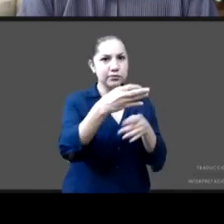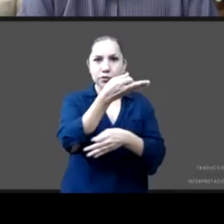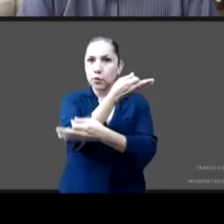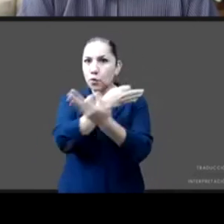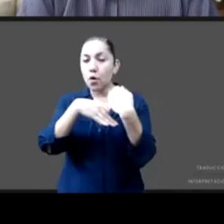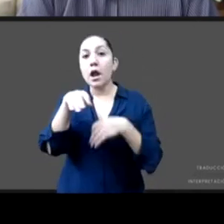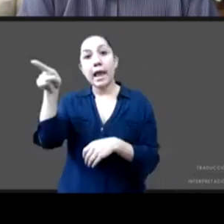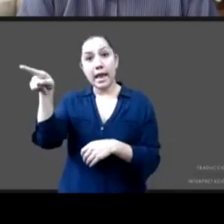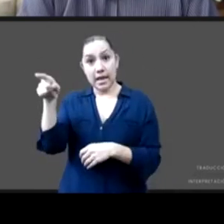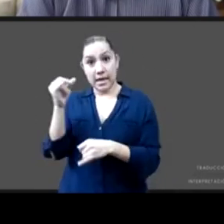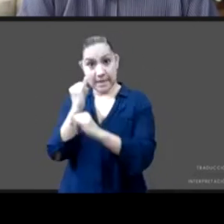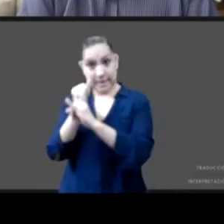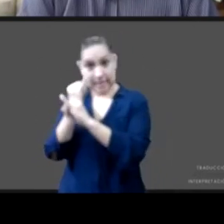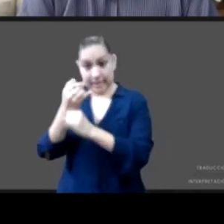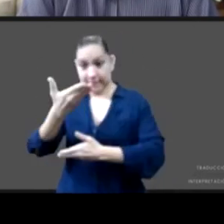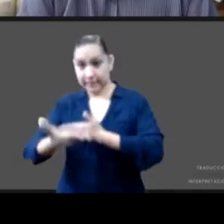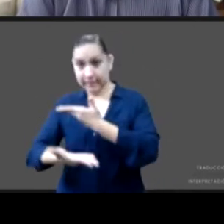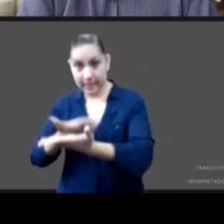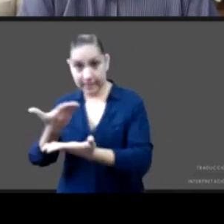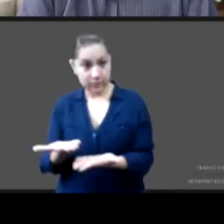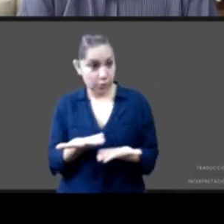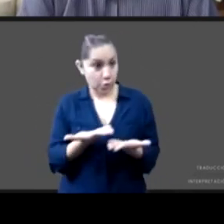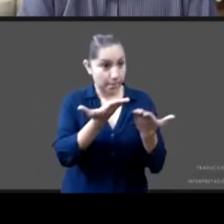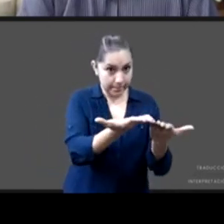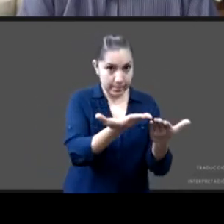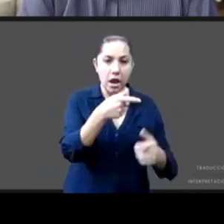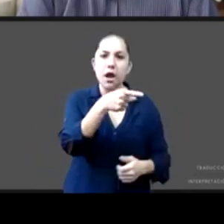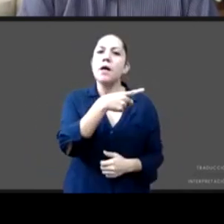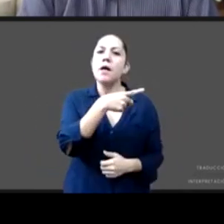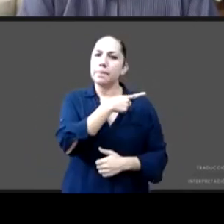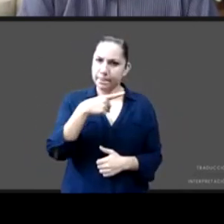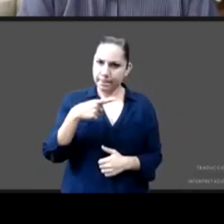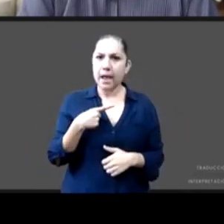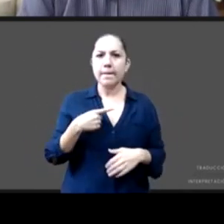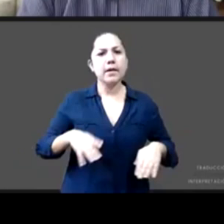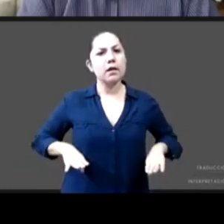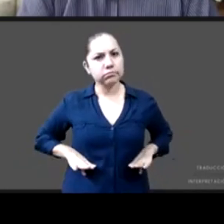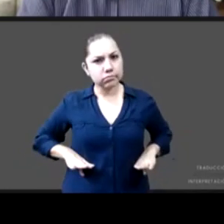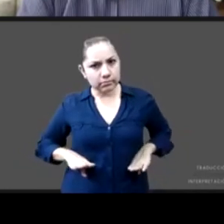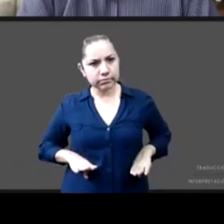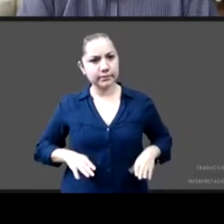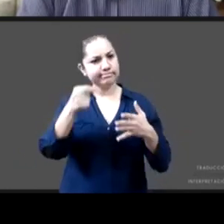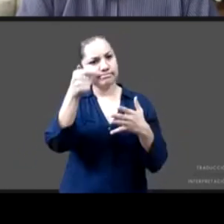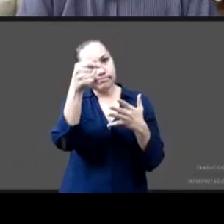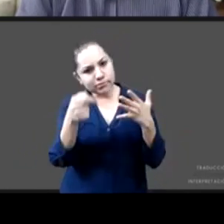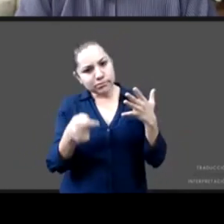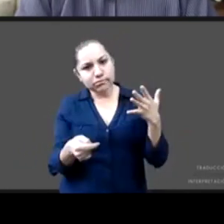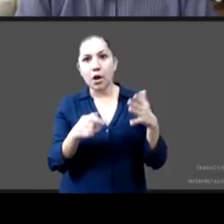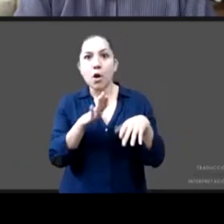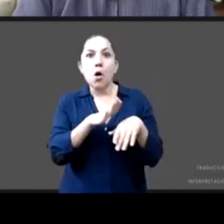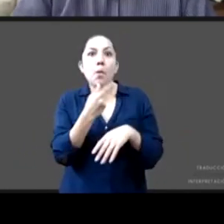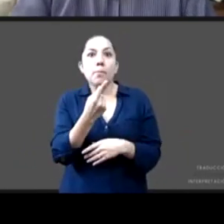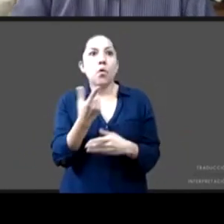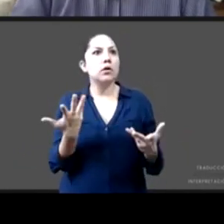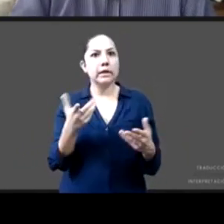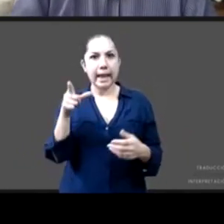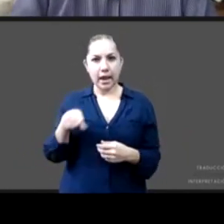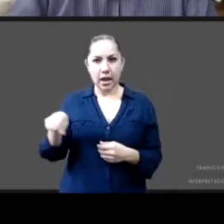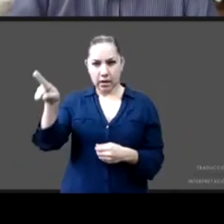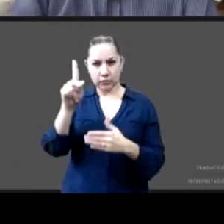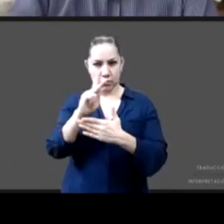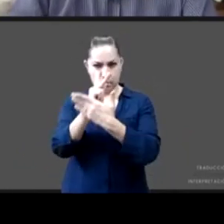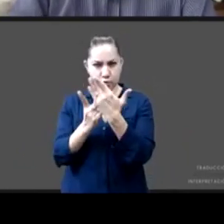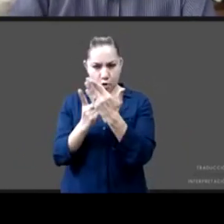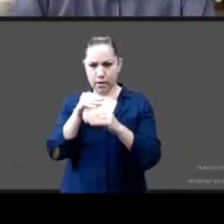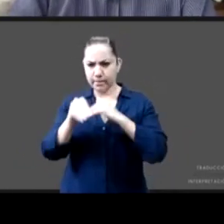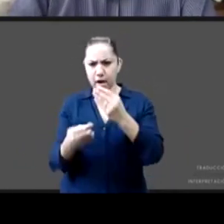servicios de Internet en cada uno de los países, porque existe software que estas empresas pueden colocar que pueden